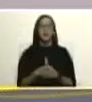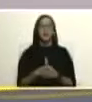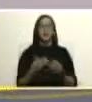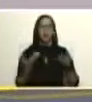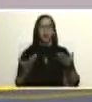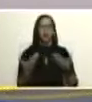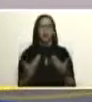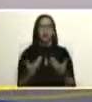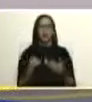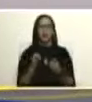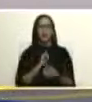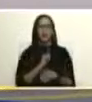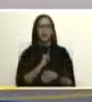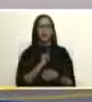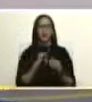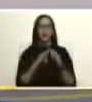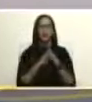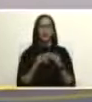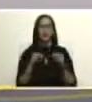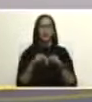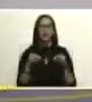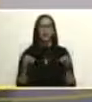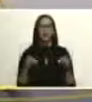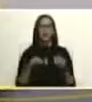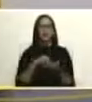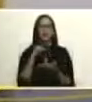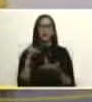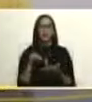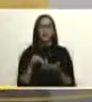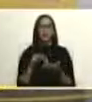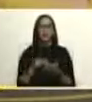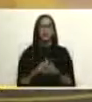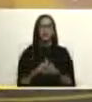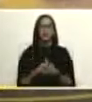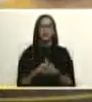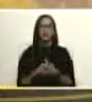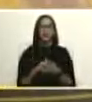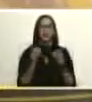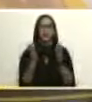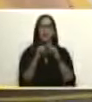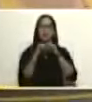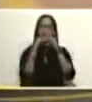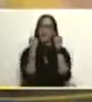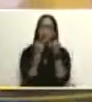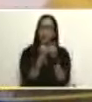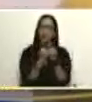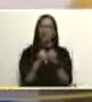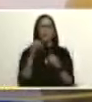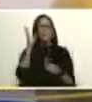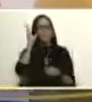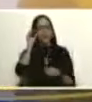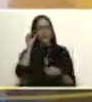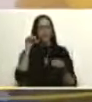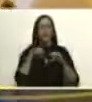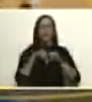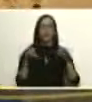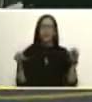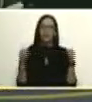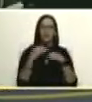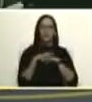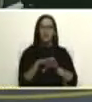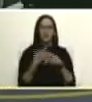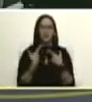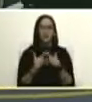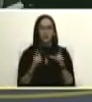han identificado en todo el territorio nacional. Aulas, baños, educación integral